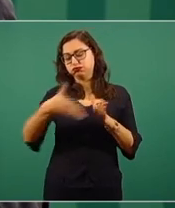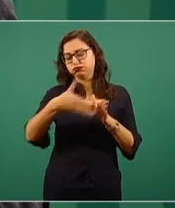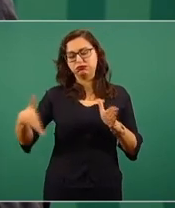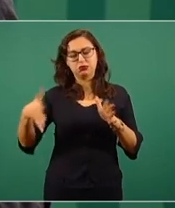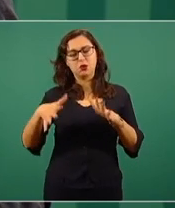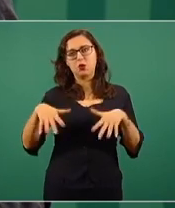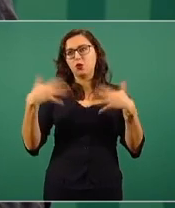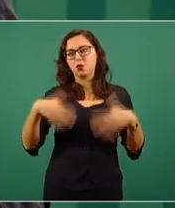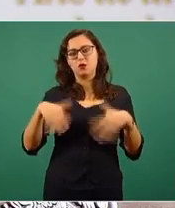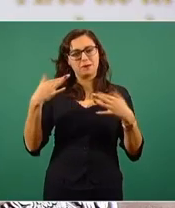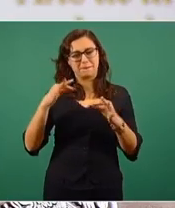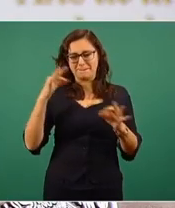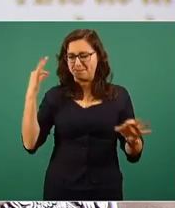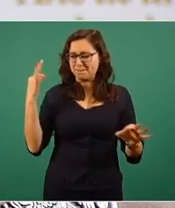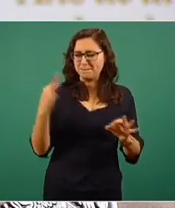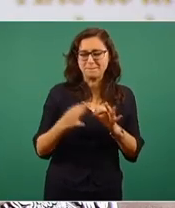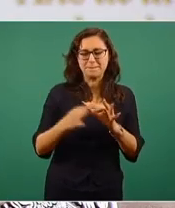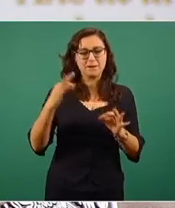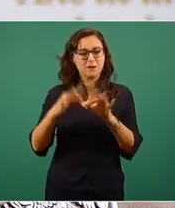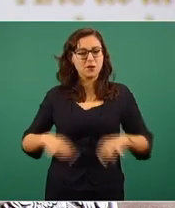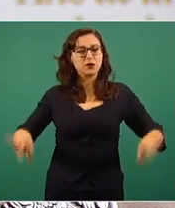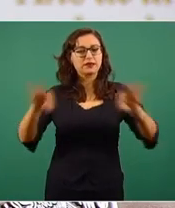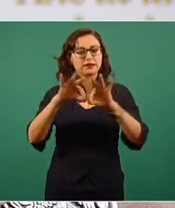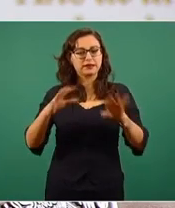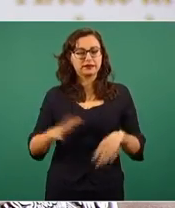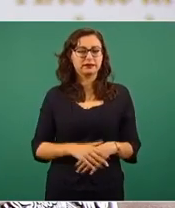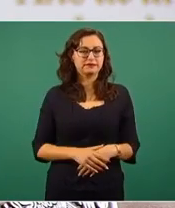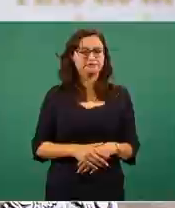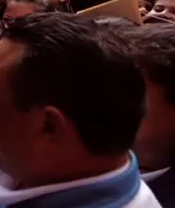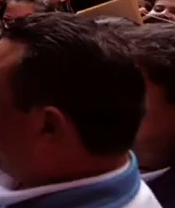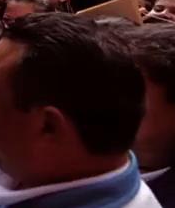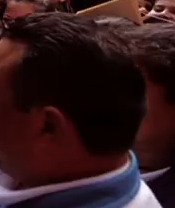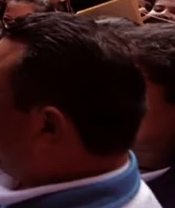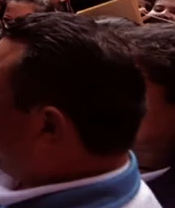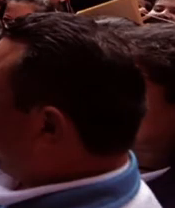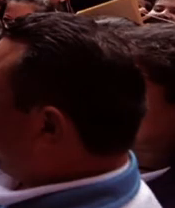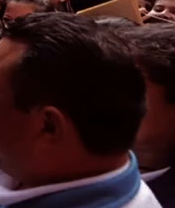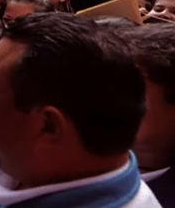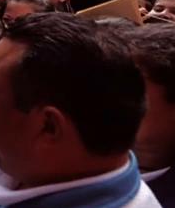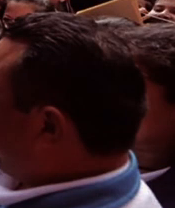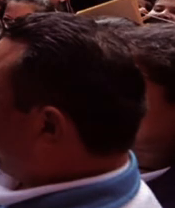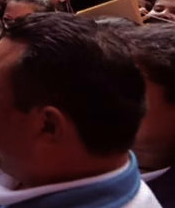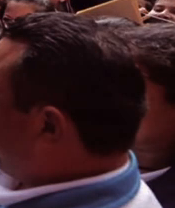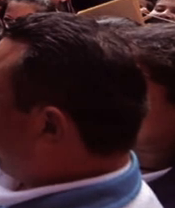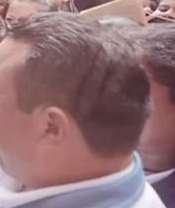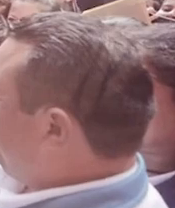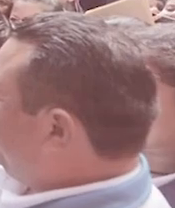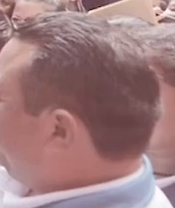una vida para llevar a cabo, para convertir en realidad